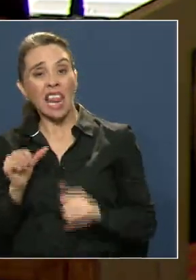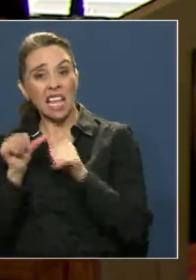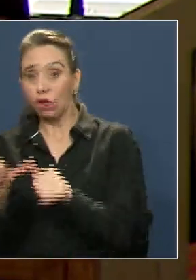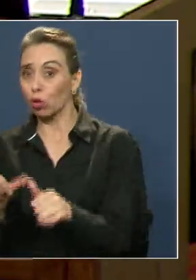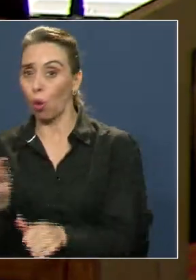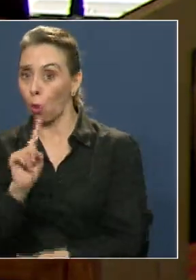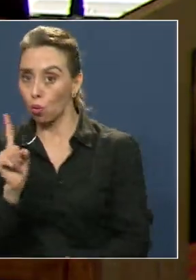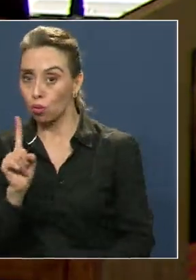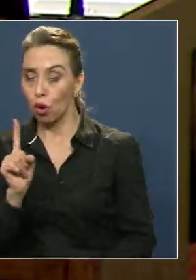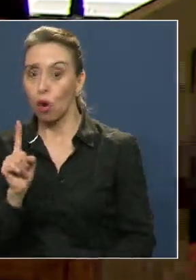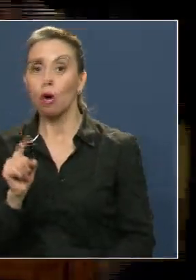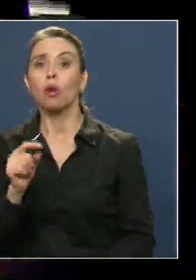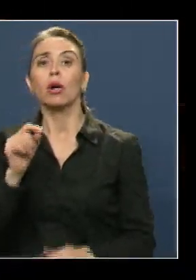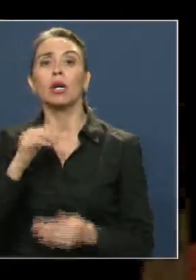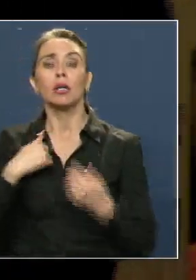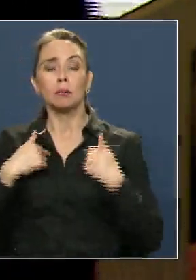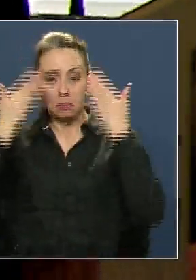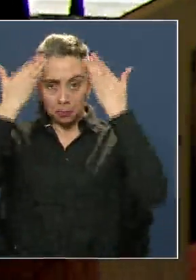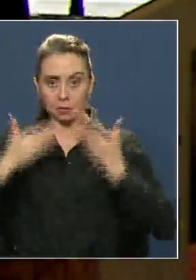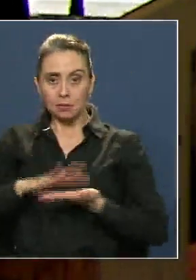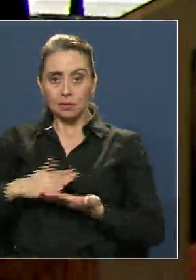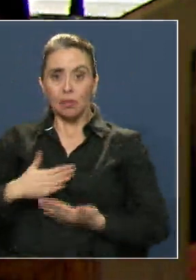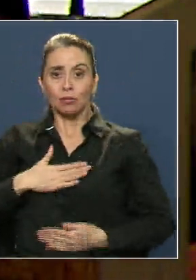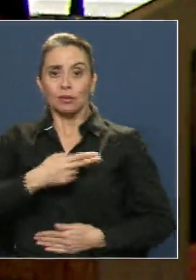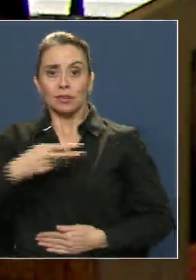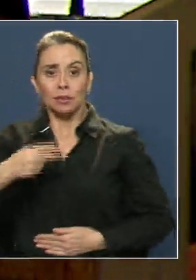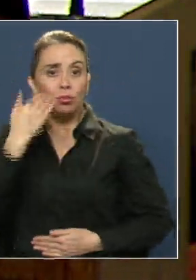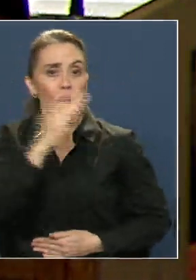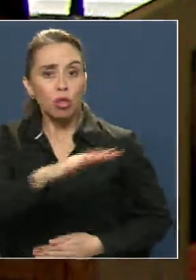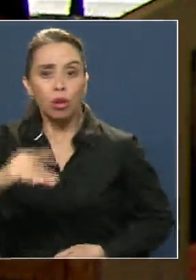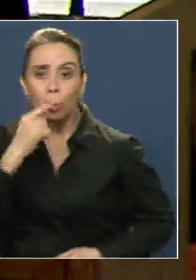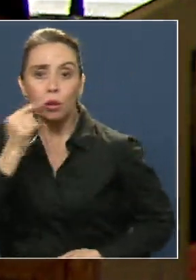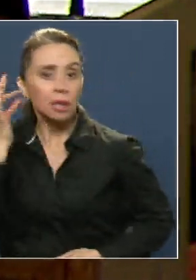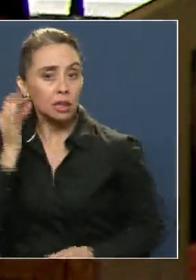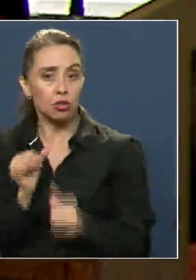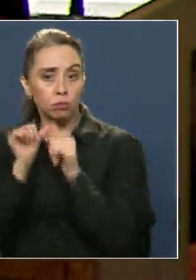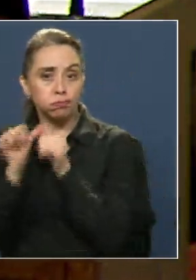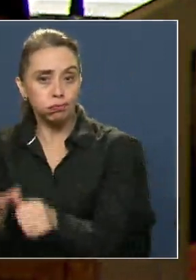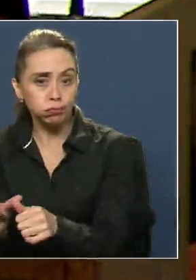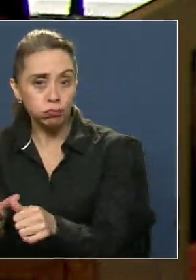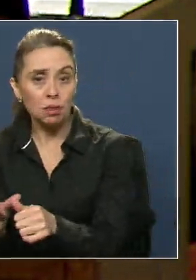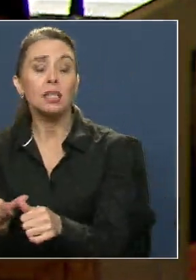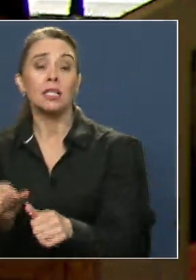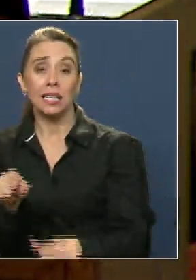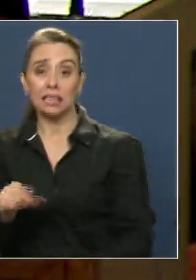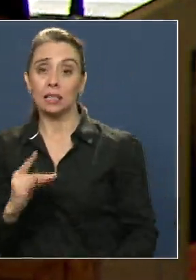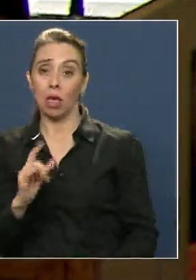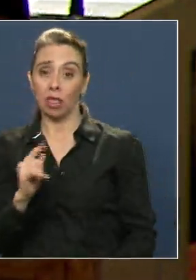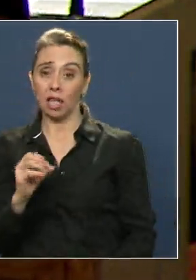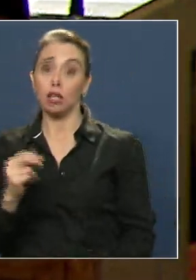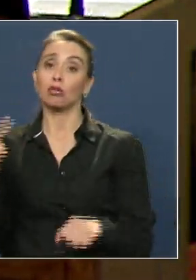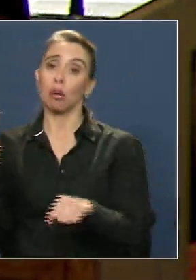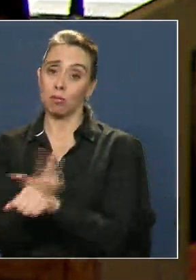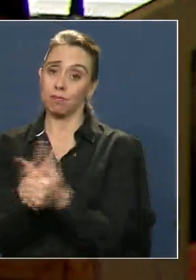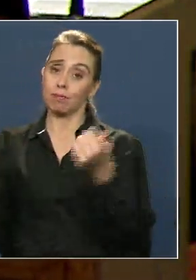delito contra la indemnidad sexual de niños, niñas y adolescentes. Es un delito que obviamente genera un